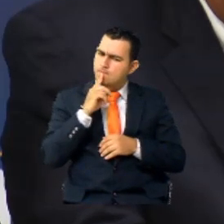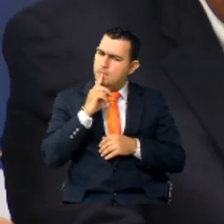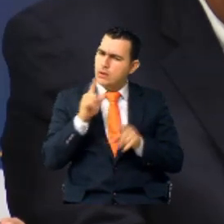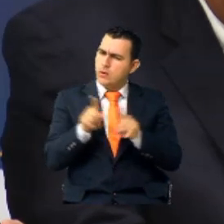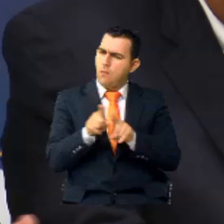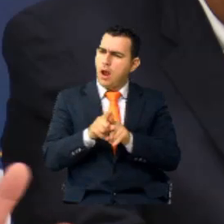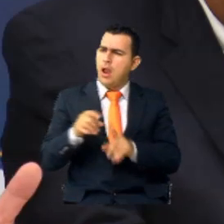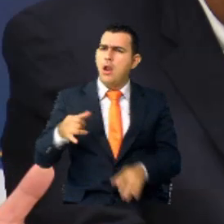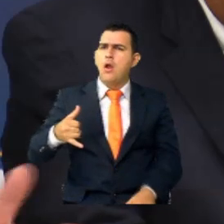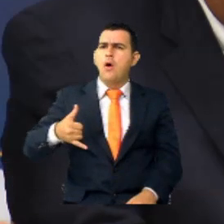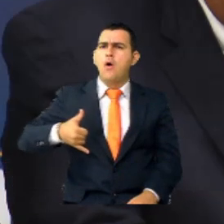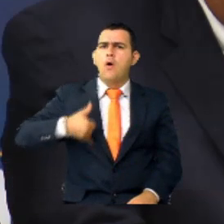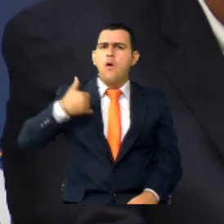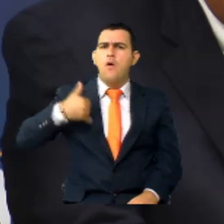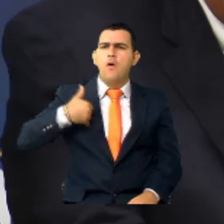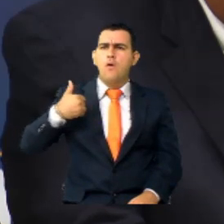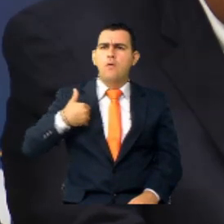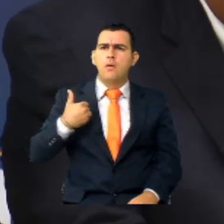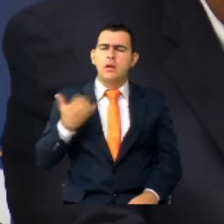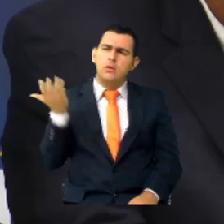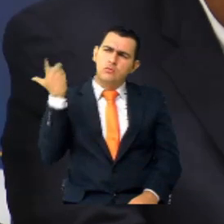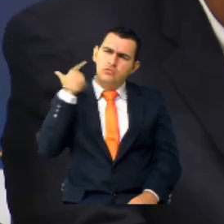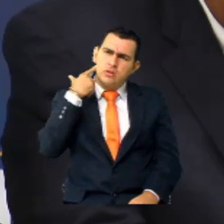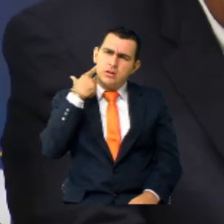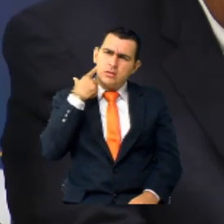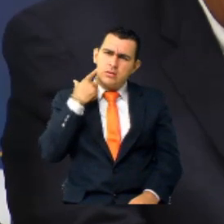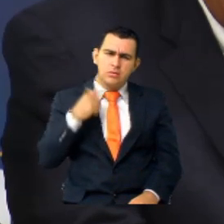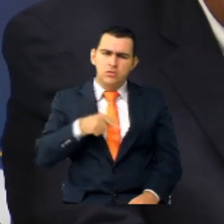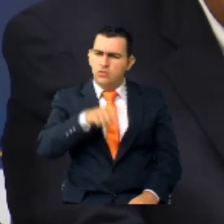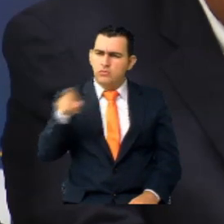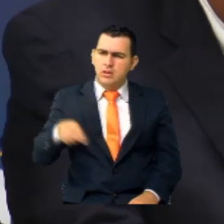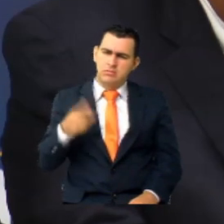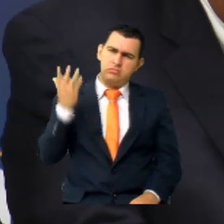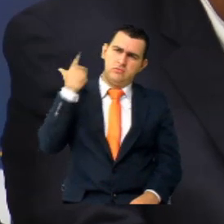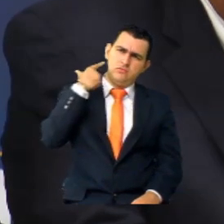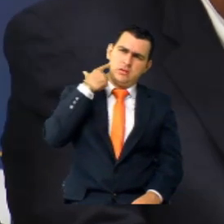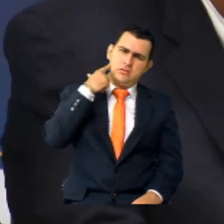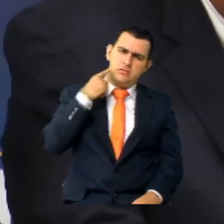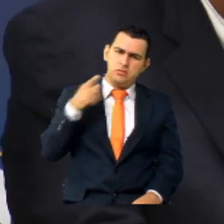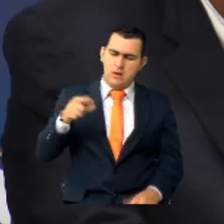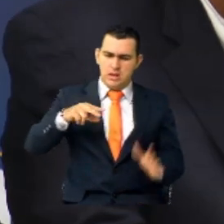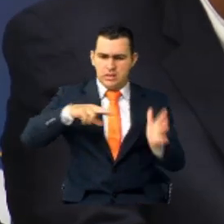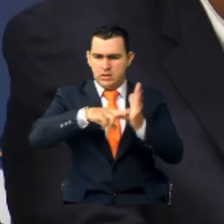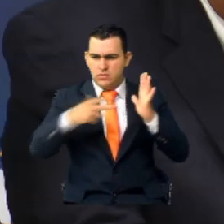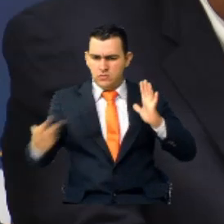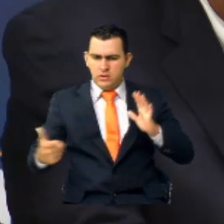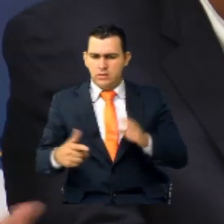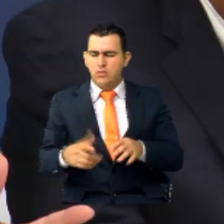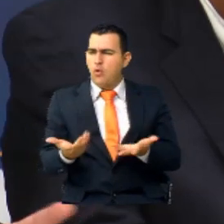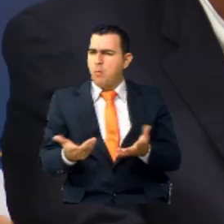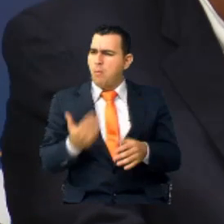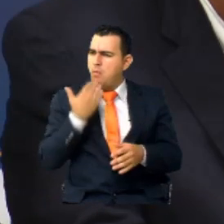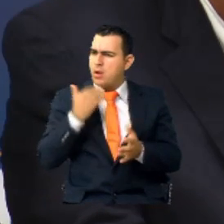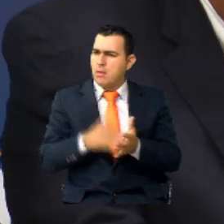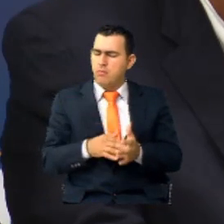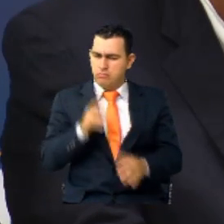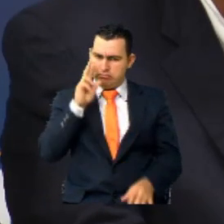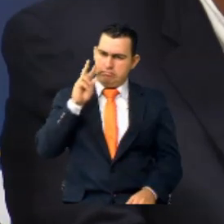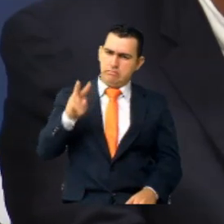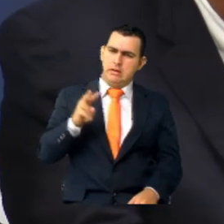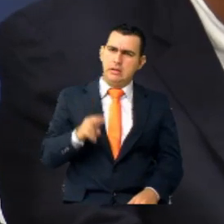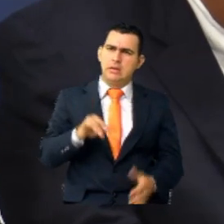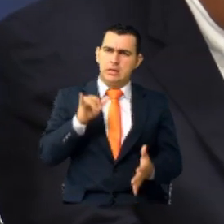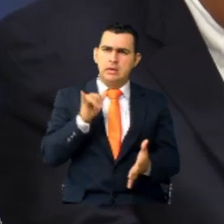que acaba de ver sicariar a una persona. ¿Cómo utilizaría rápidamente esa tecnología, teniendo esa situación en